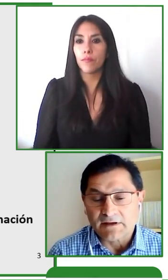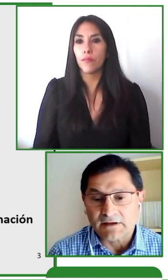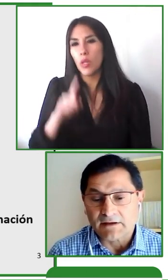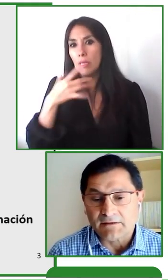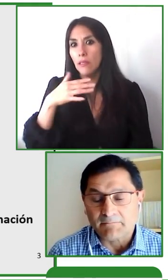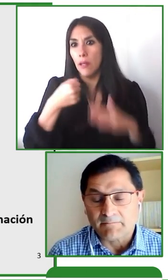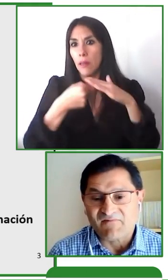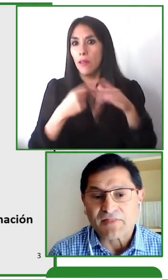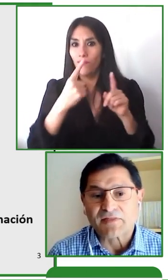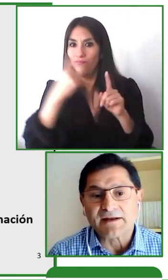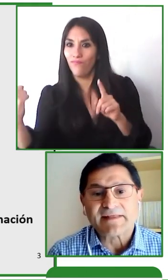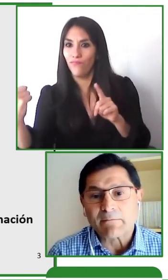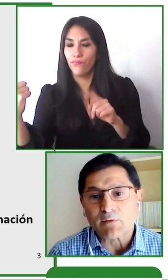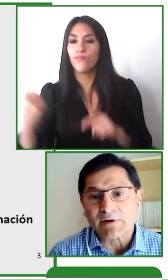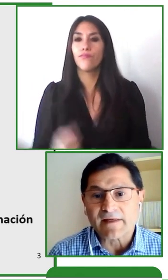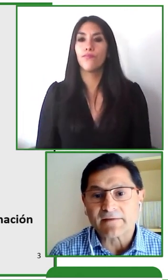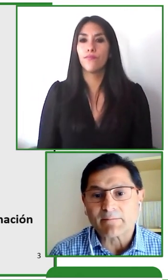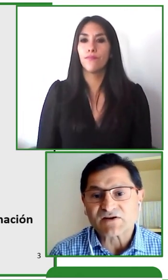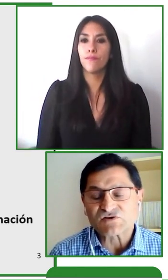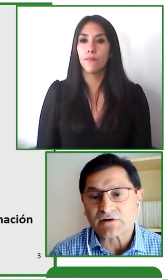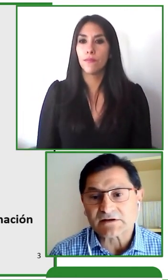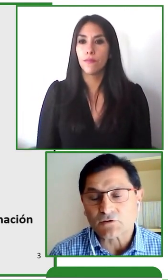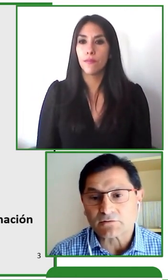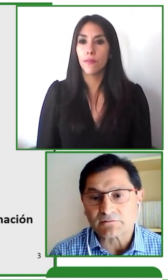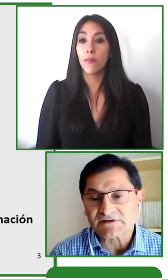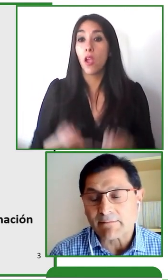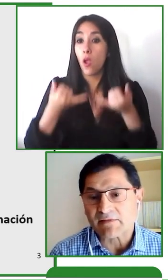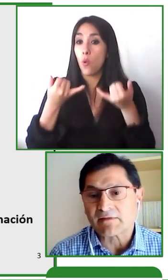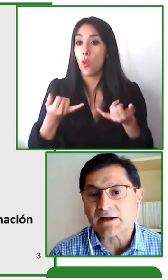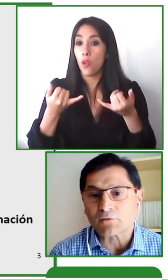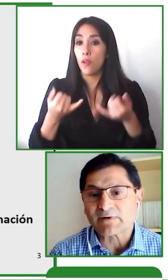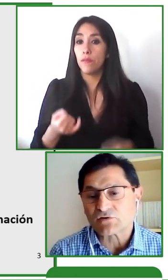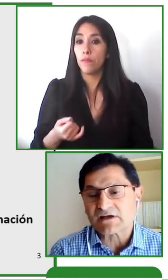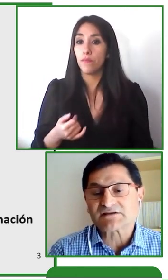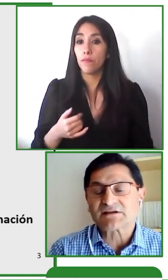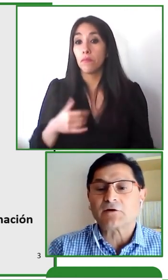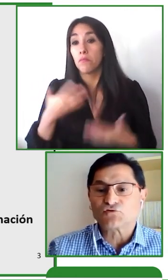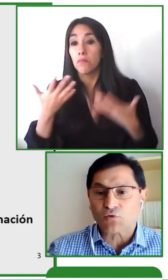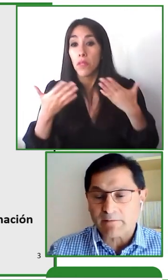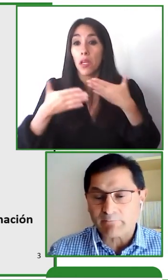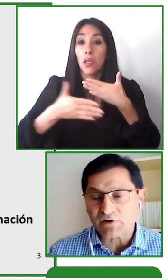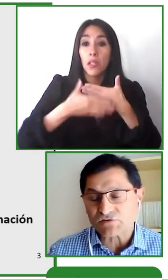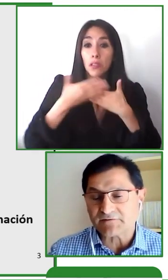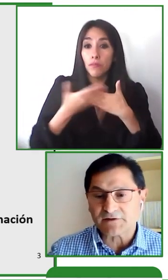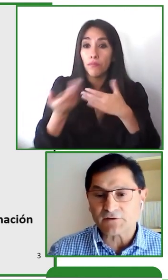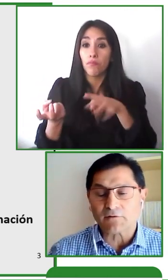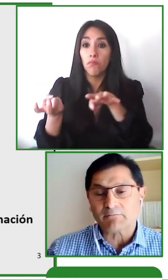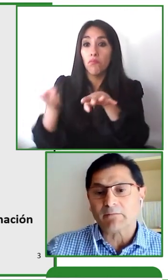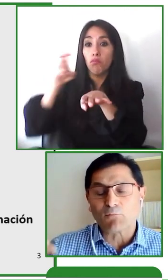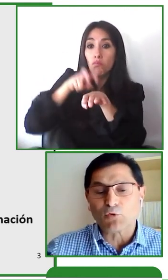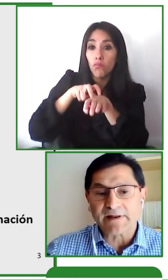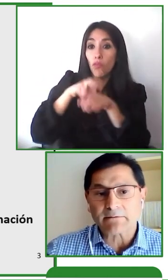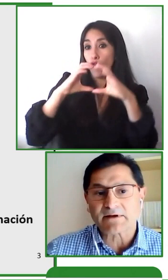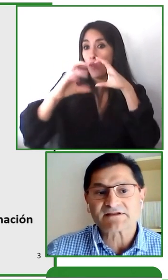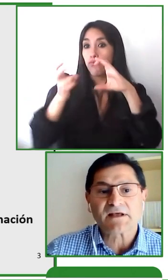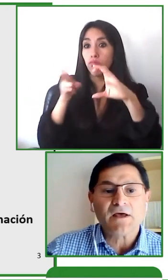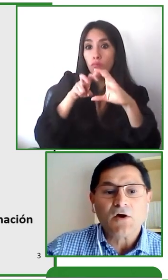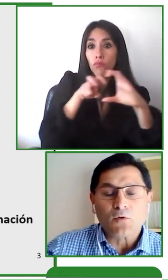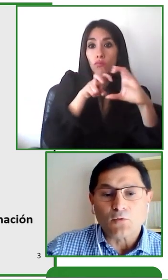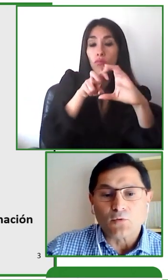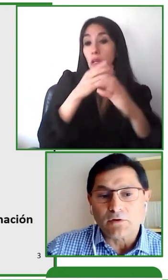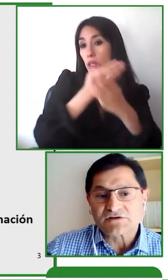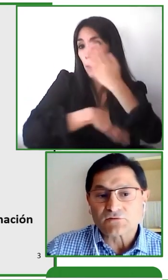hoy facilita la movilidad de personas con discapacidad o personas en su amplio sentido